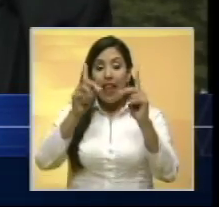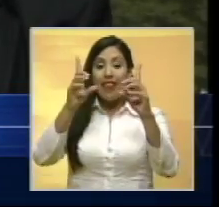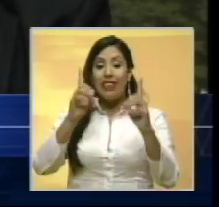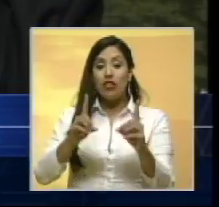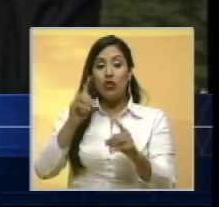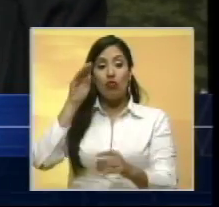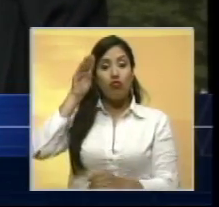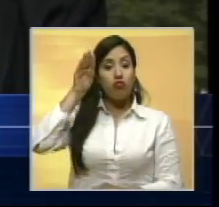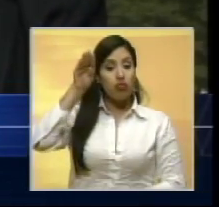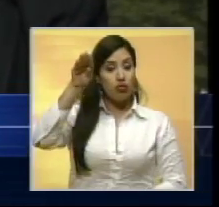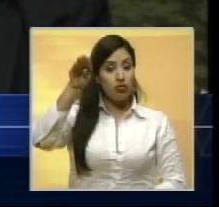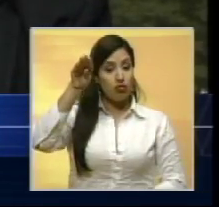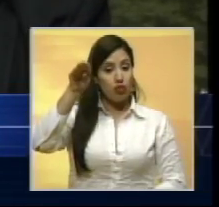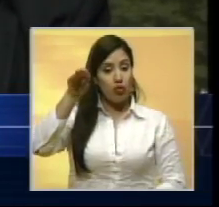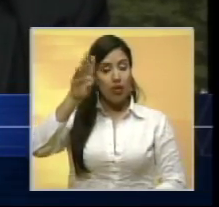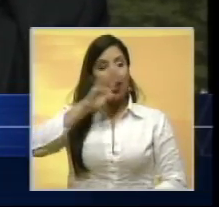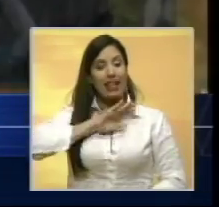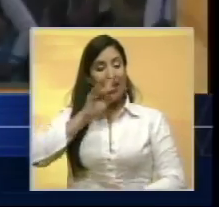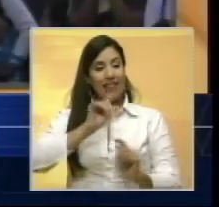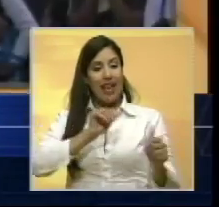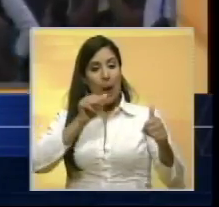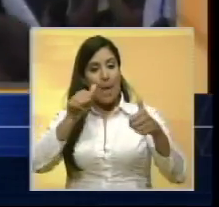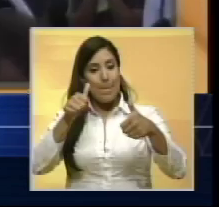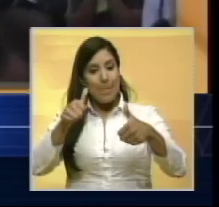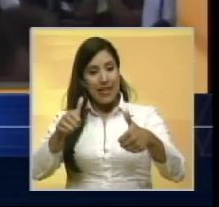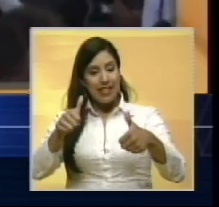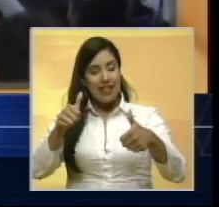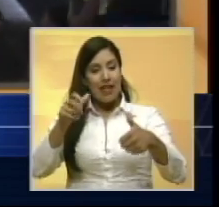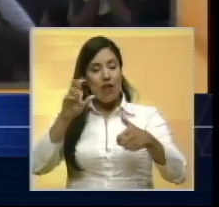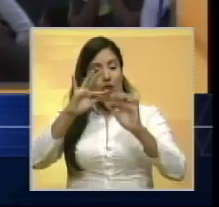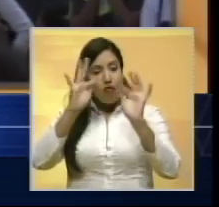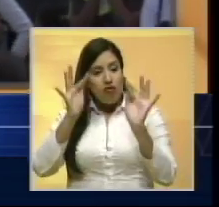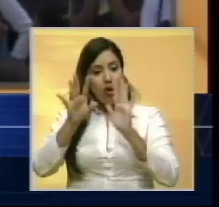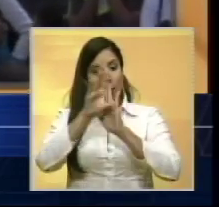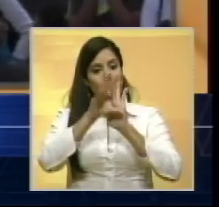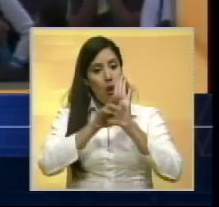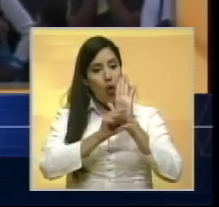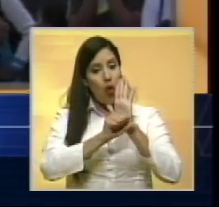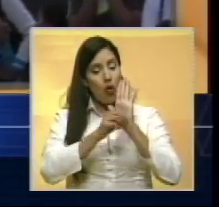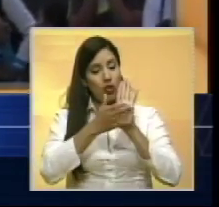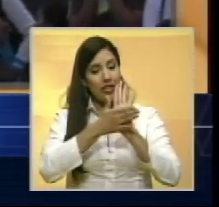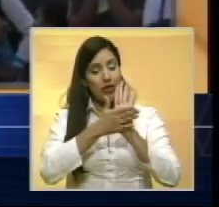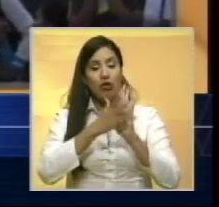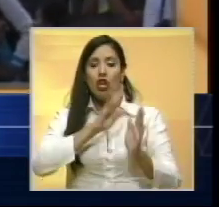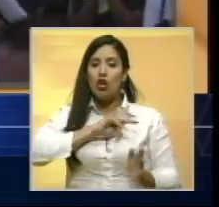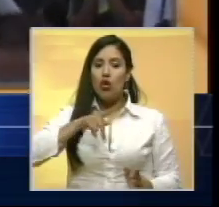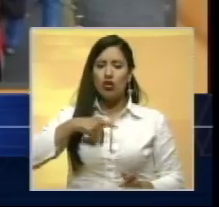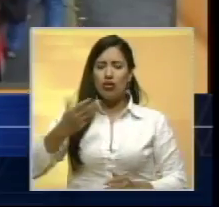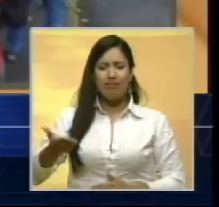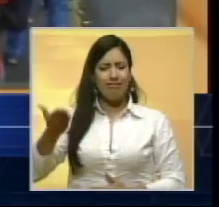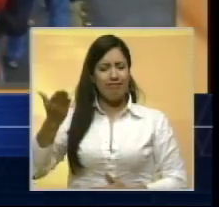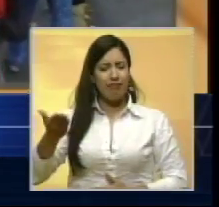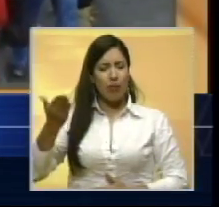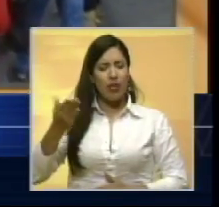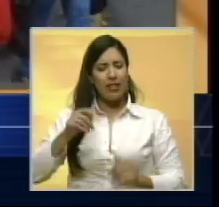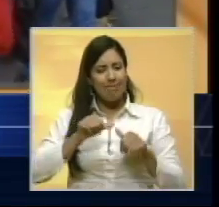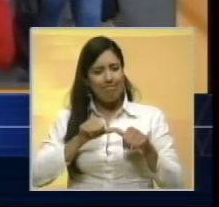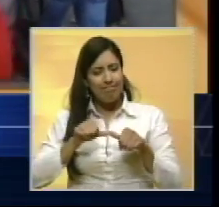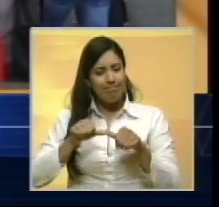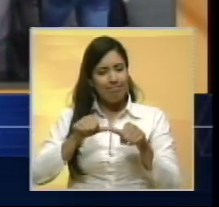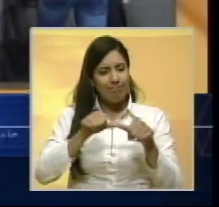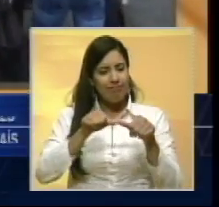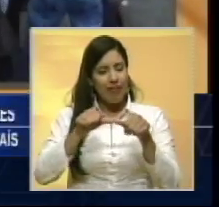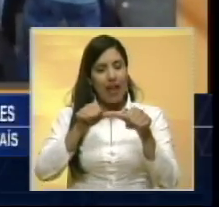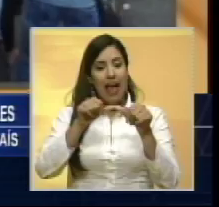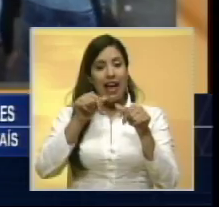sobre su futuro, lo haga a partir de ese mecanismo constitucional. Y para nosotros es muy importante el seguimiento